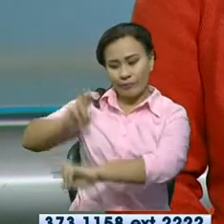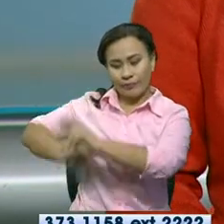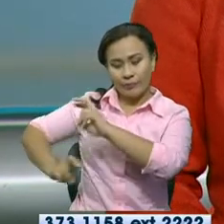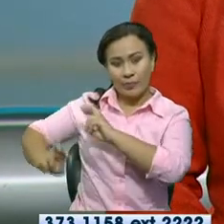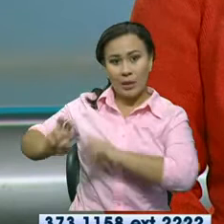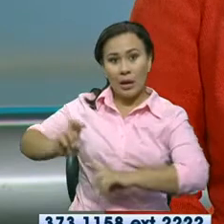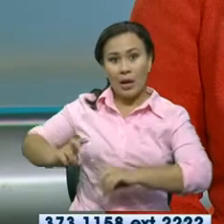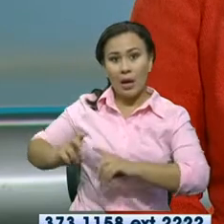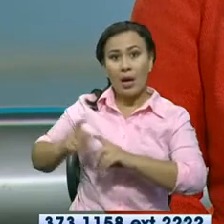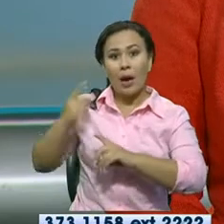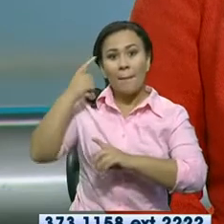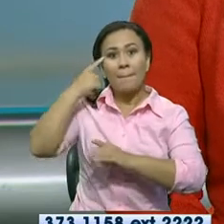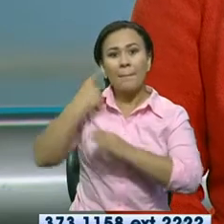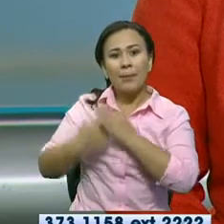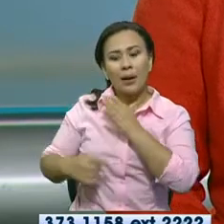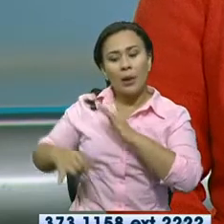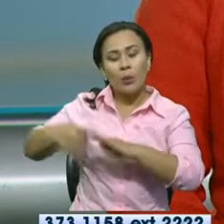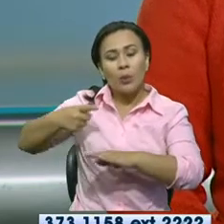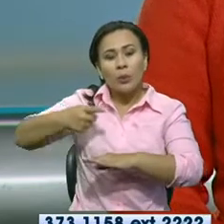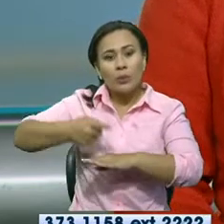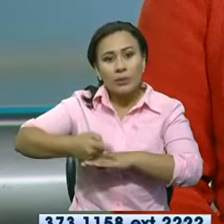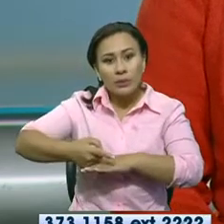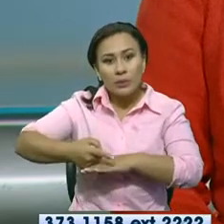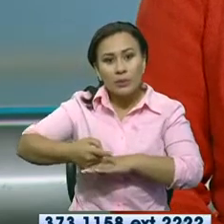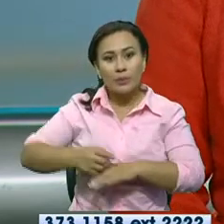y preparatoria de juicio.